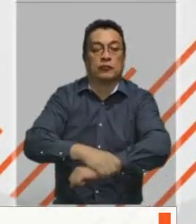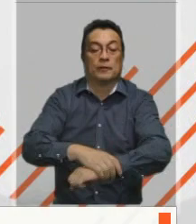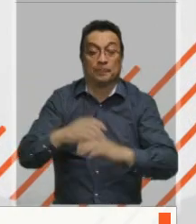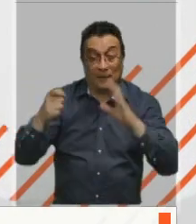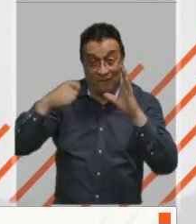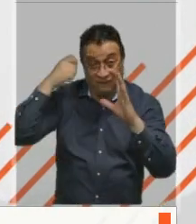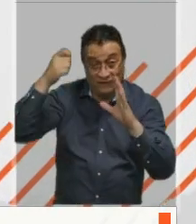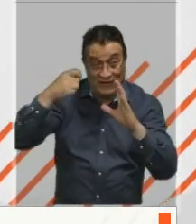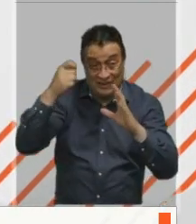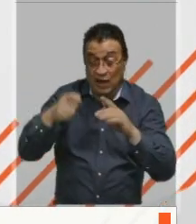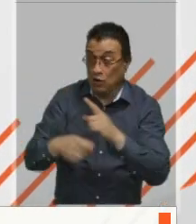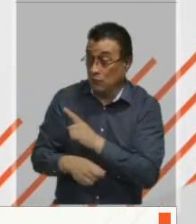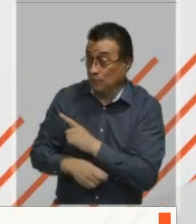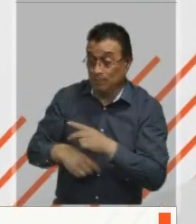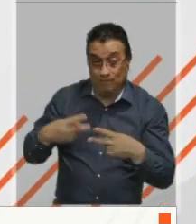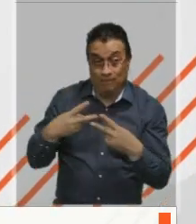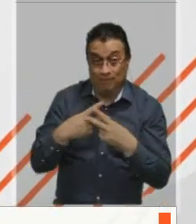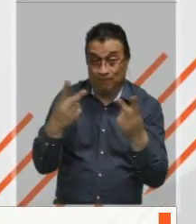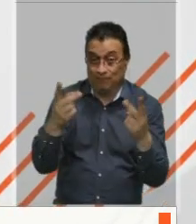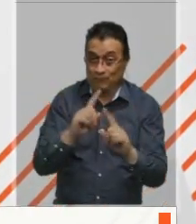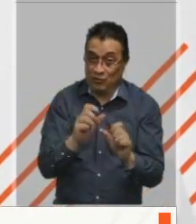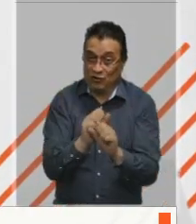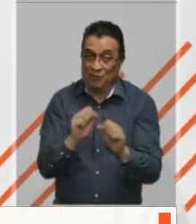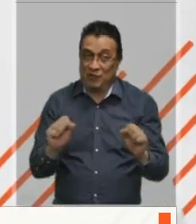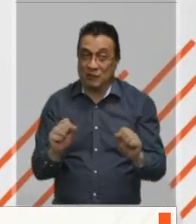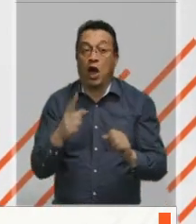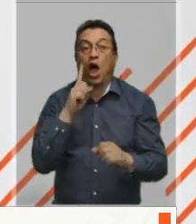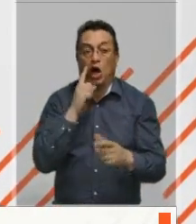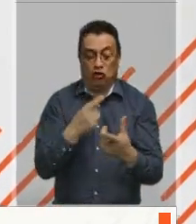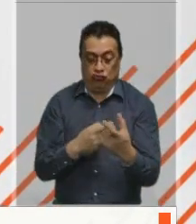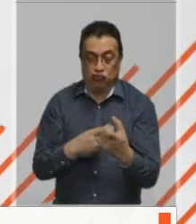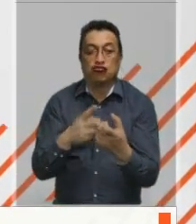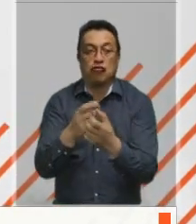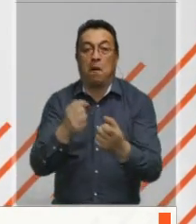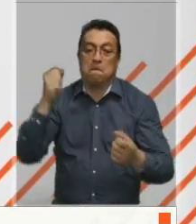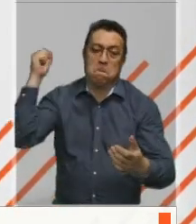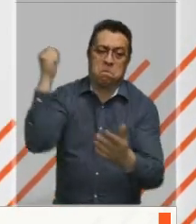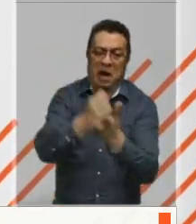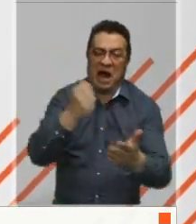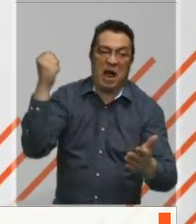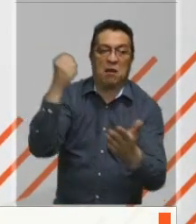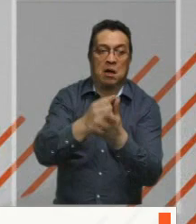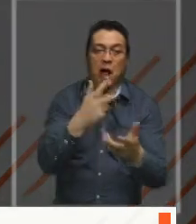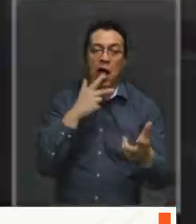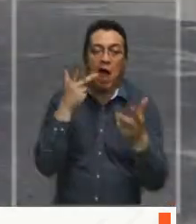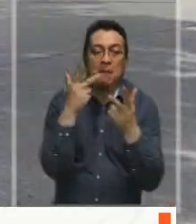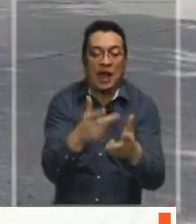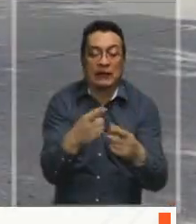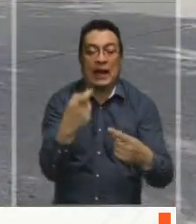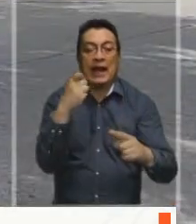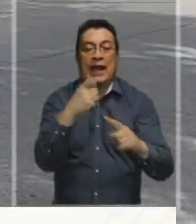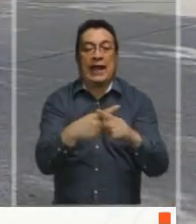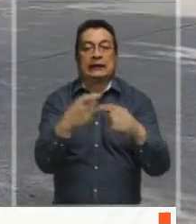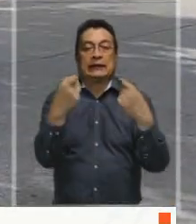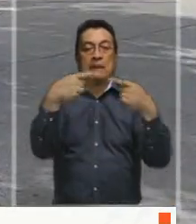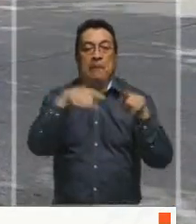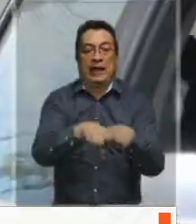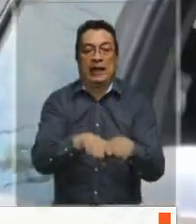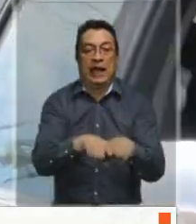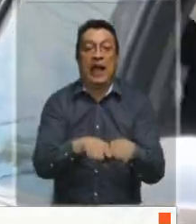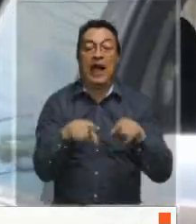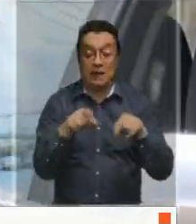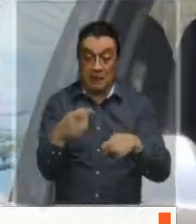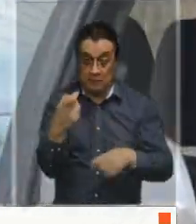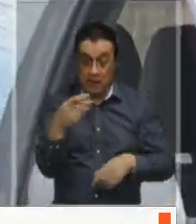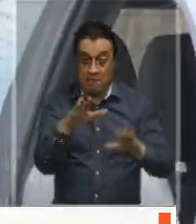video, que cuidaremos de no mostrar, es posible ver un arma con la que golpea y amenaza a la víctima, su expareja. Esa misma